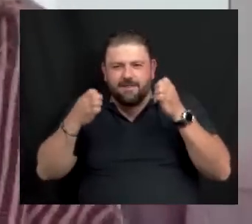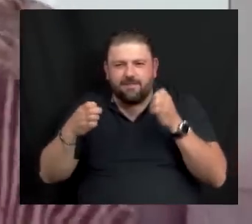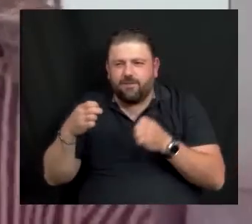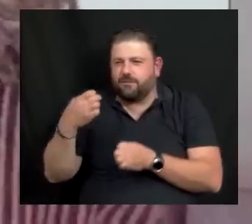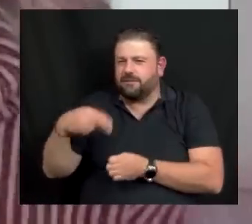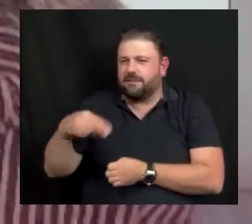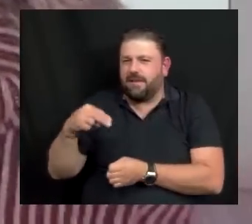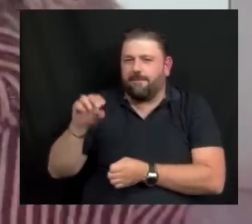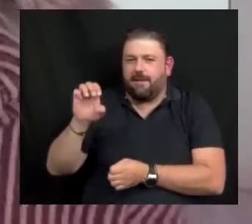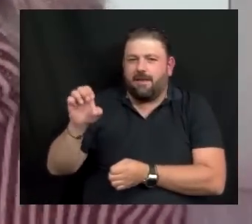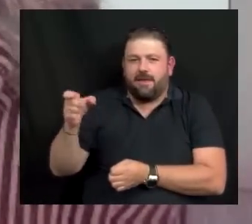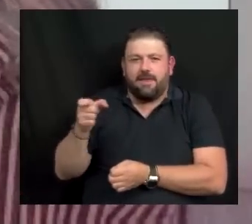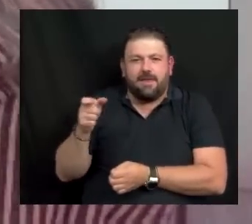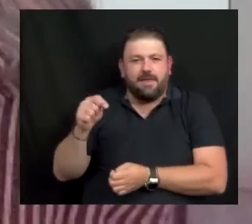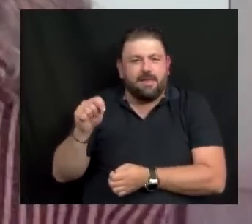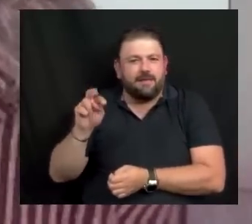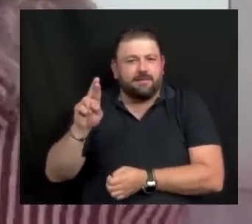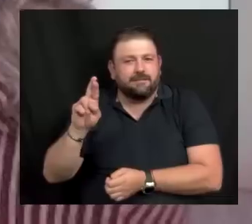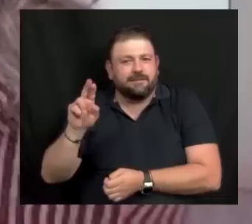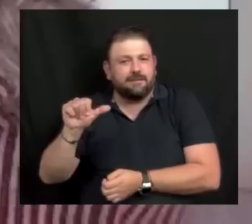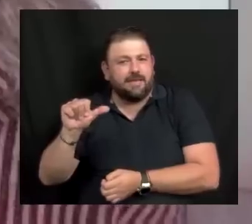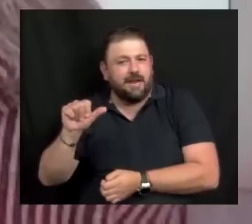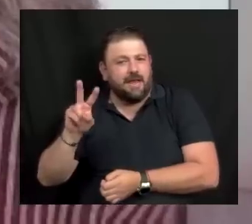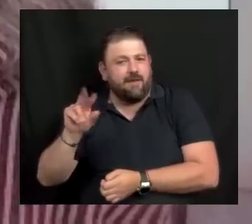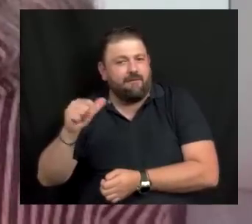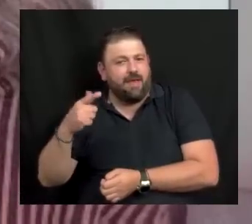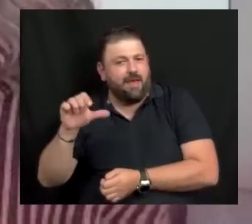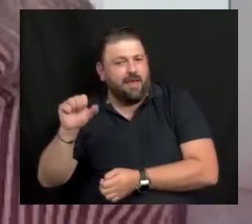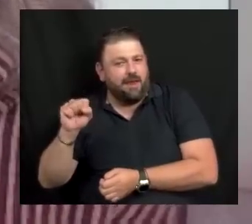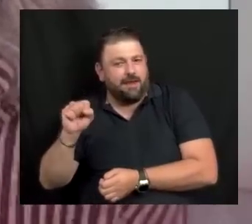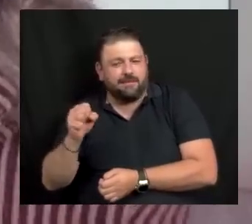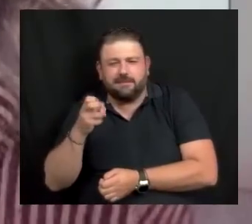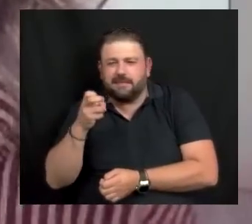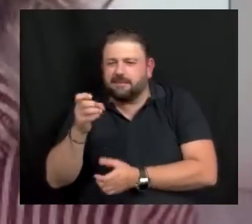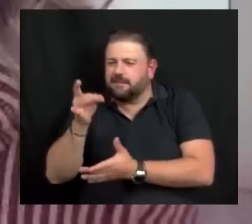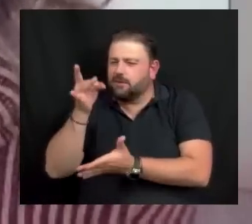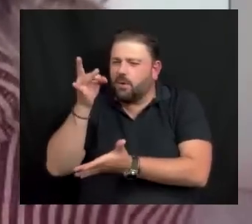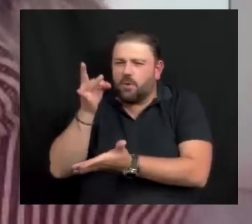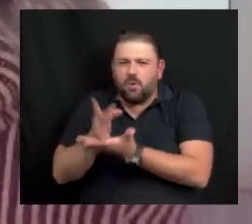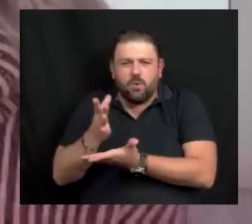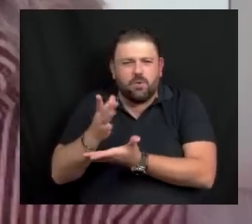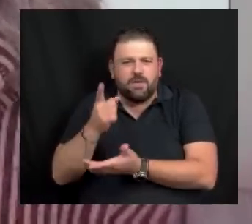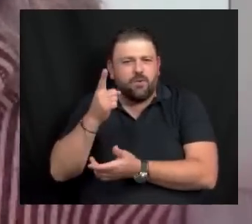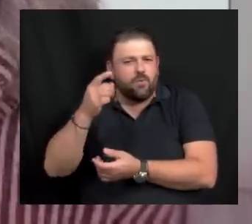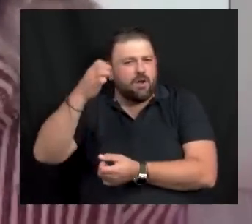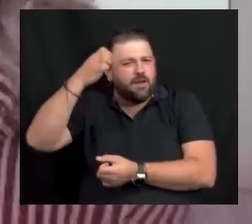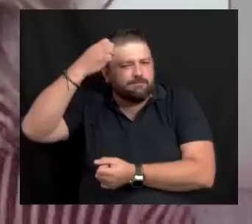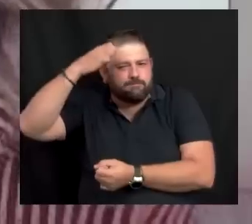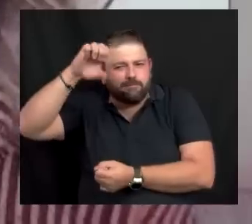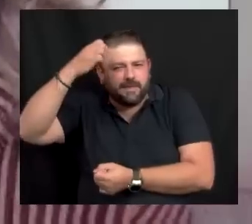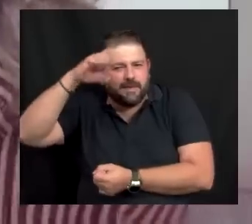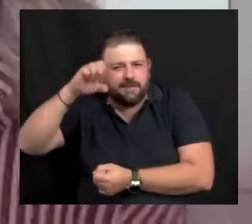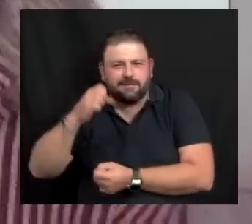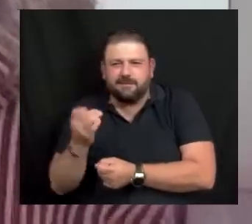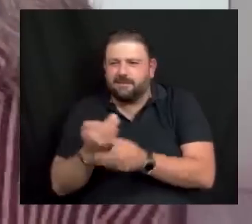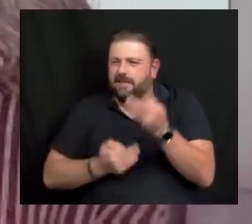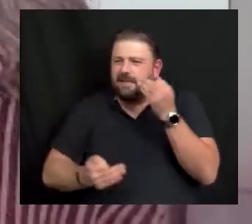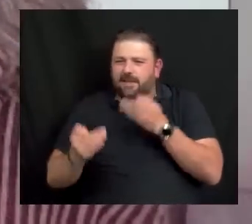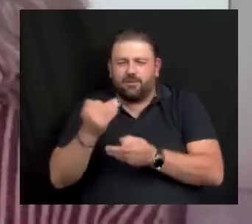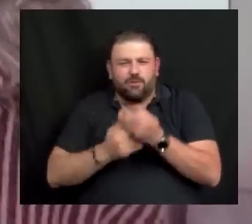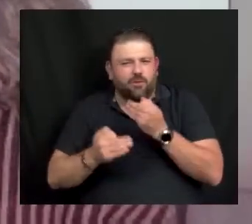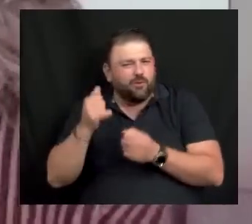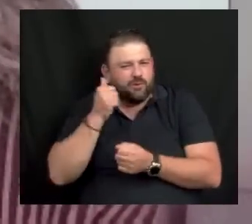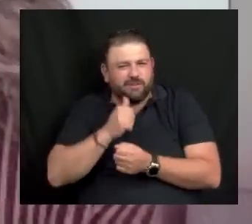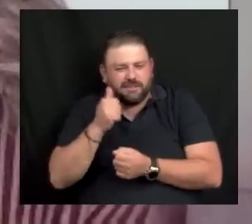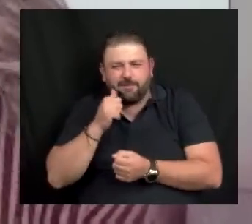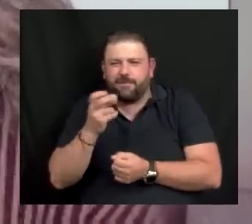significado que les puedo decir, es único, es una experiencia que solo viviéndola podrás saber